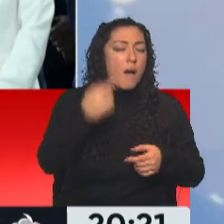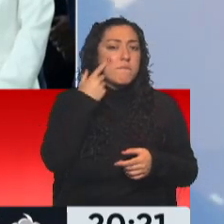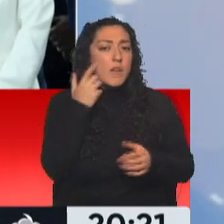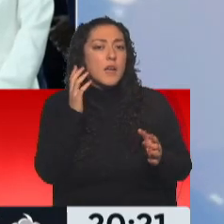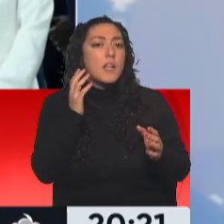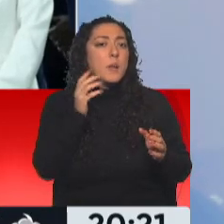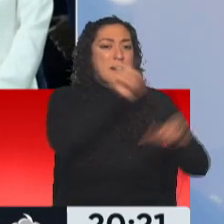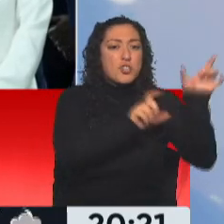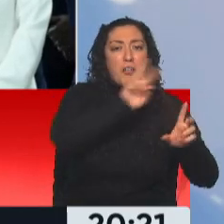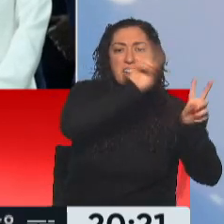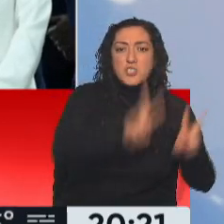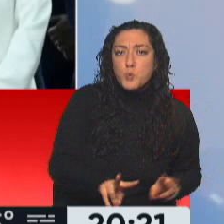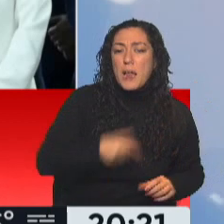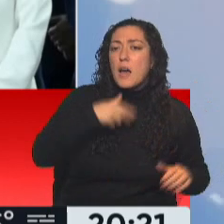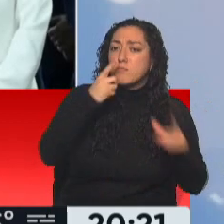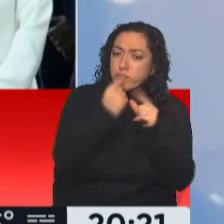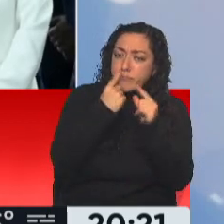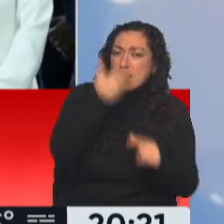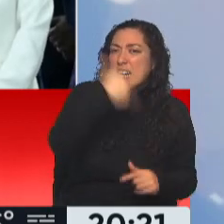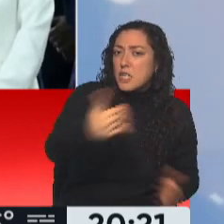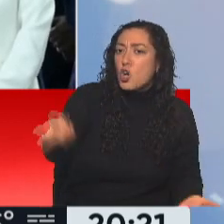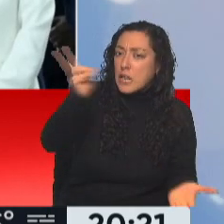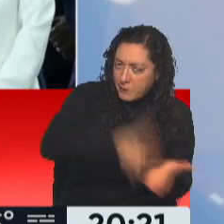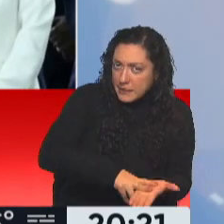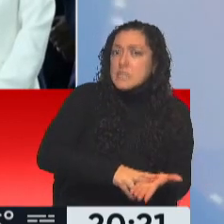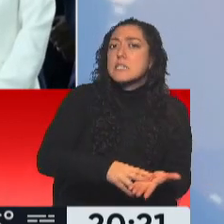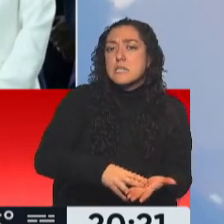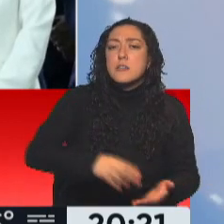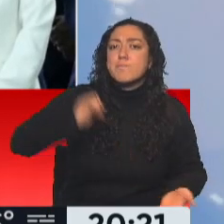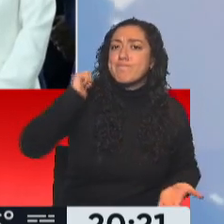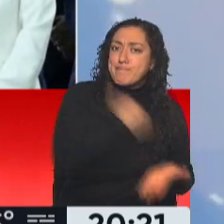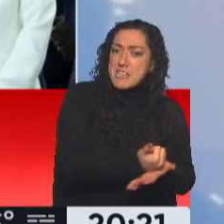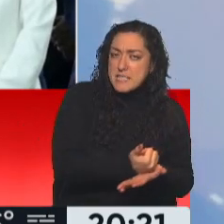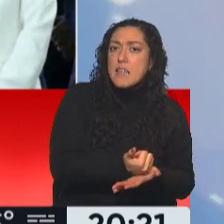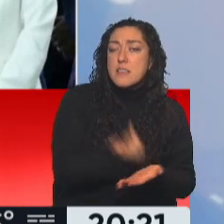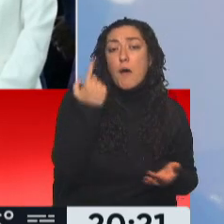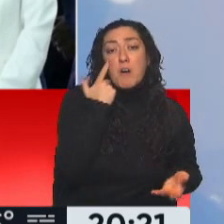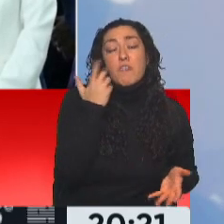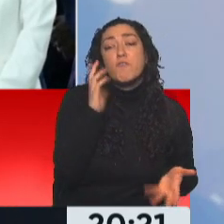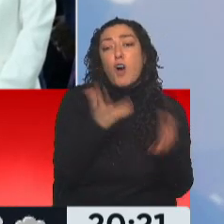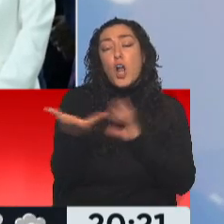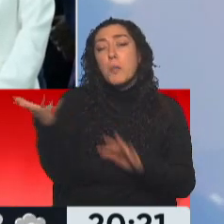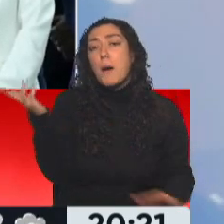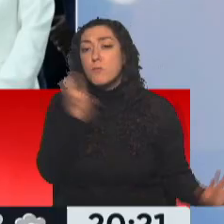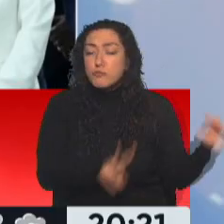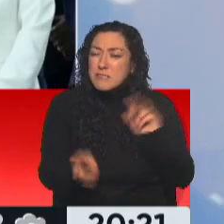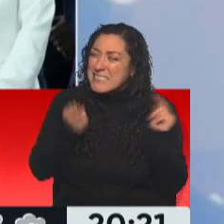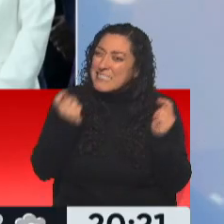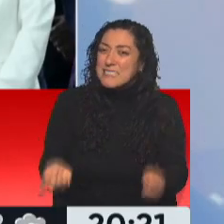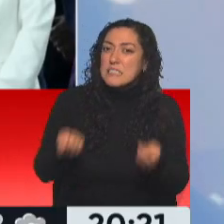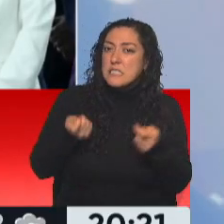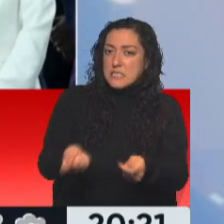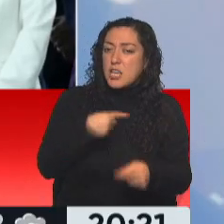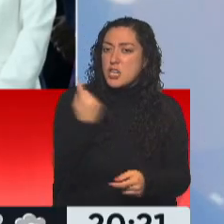los venezolanos nuevamente en la calle, nuevamente haciéndose presentes y buscando insistir en que